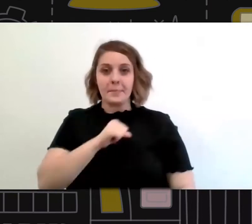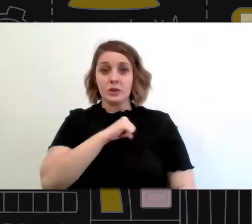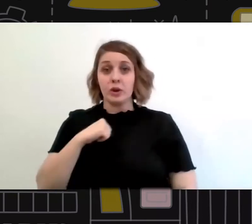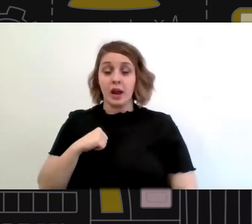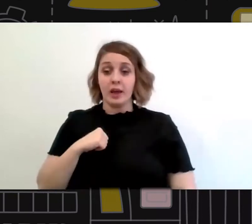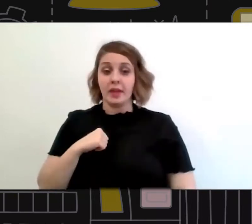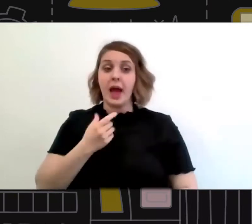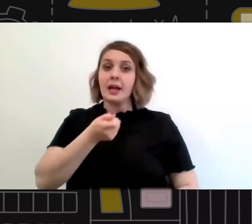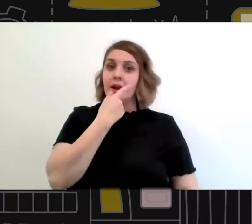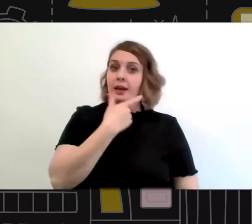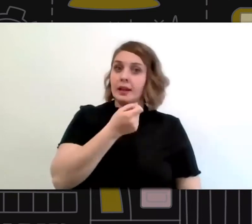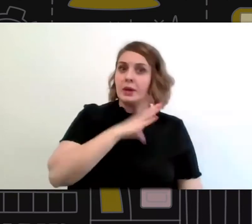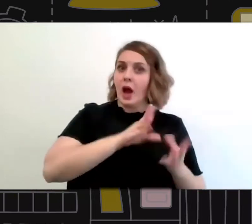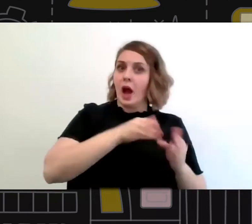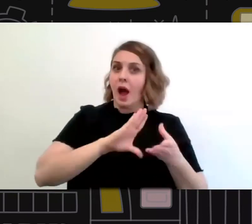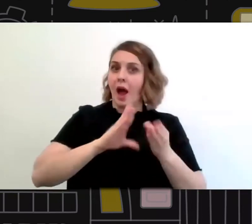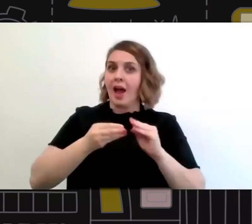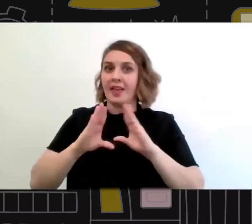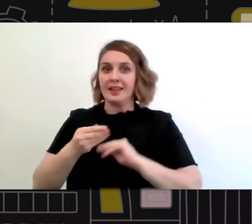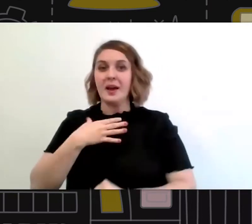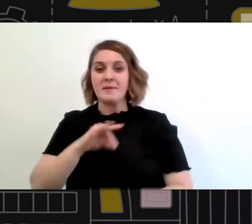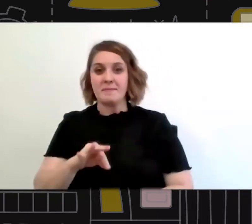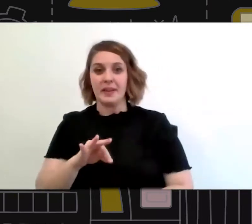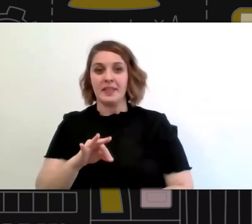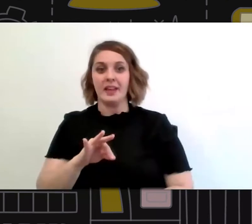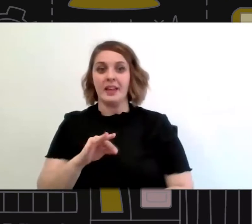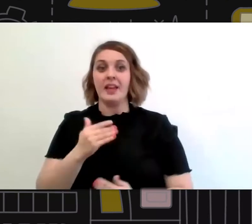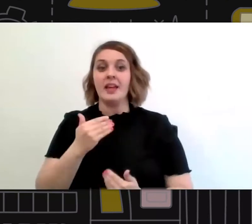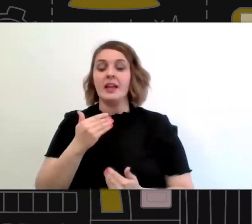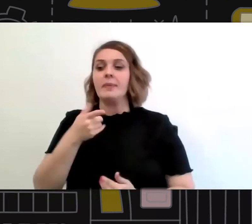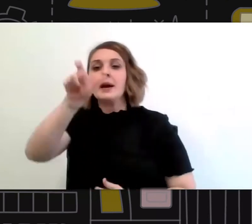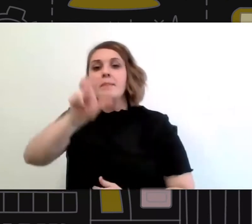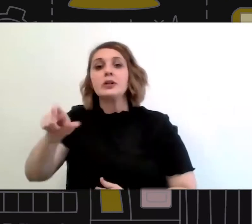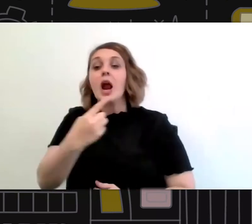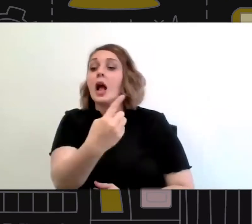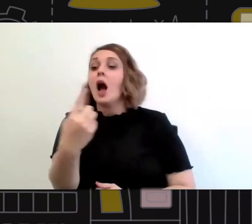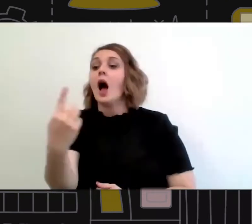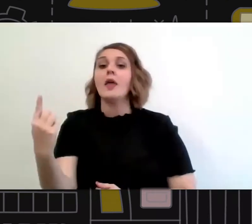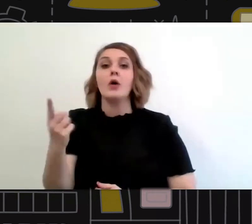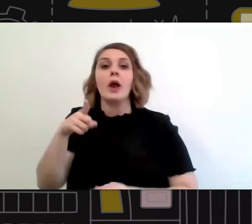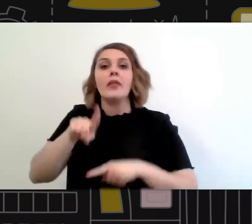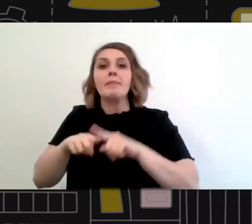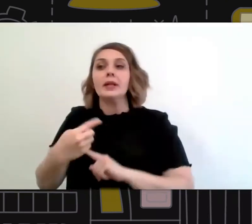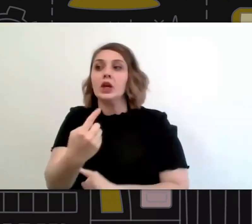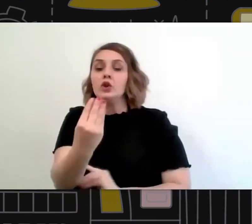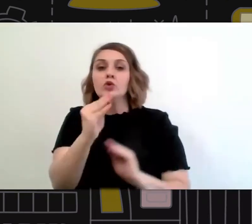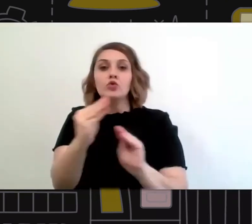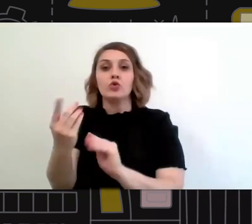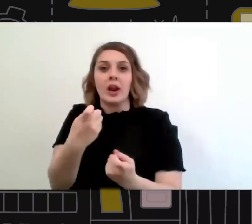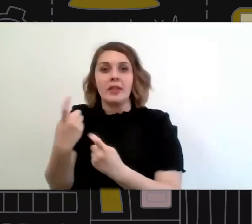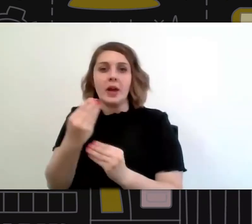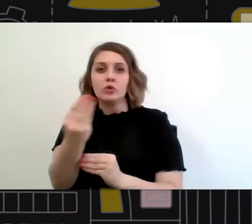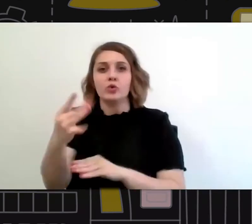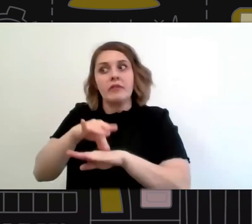los tratamientos y que se aborde en cada caso a cada persona particular en función de cada paciente y de cada